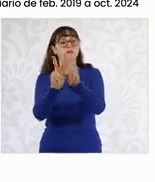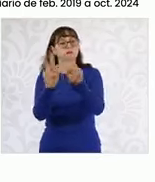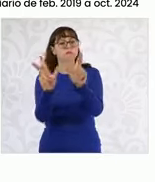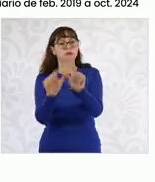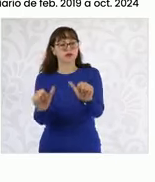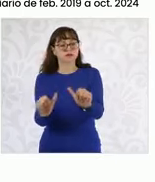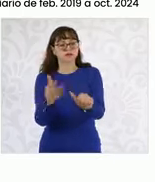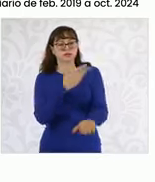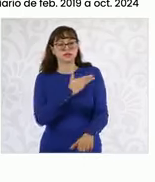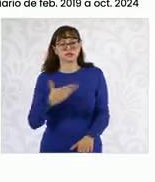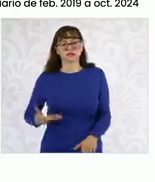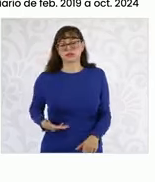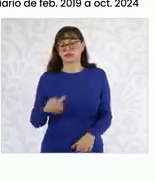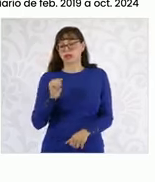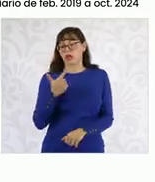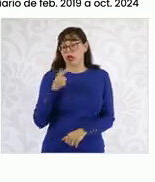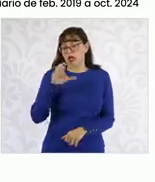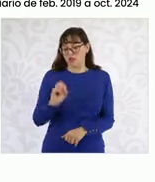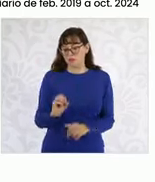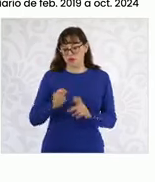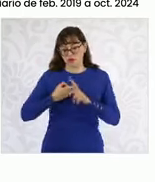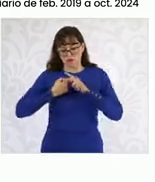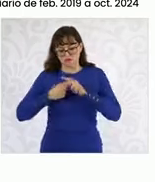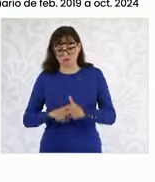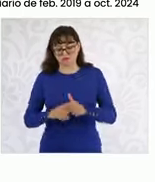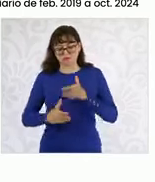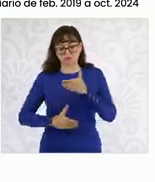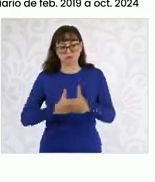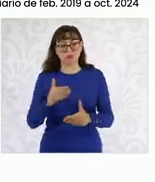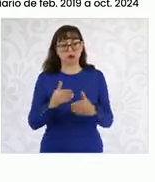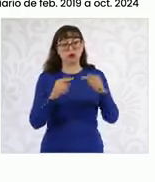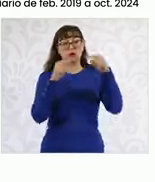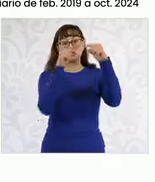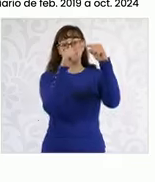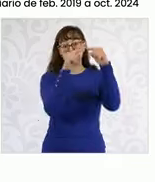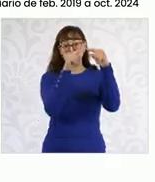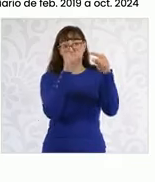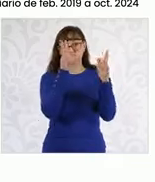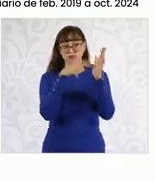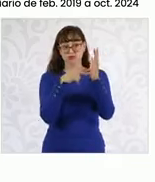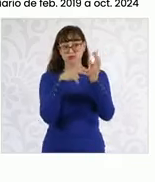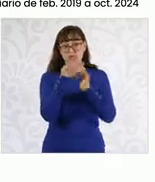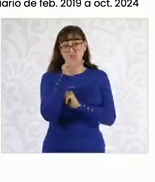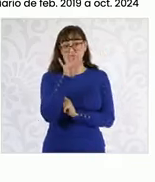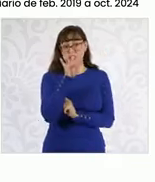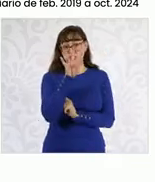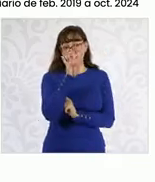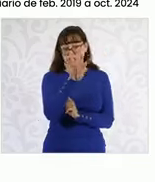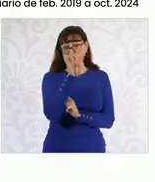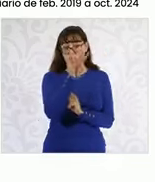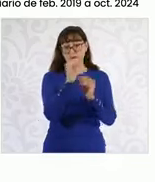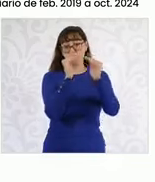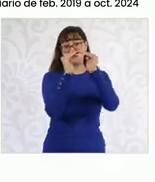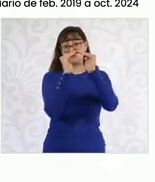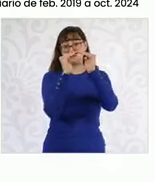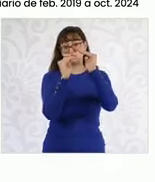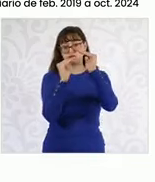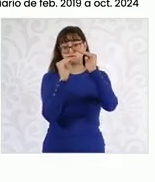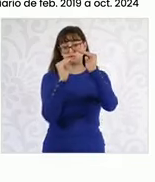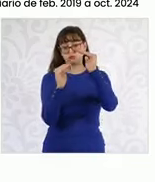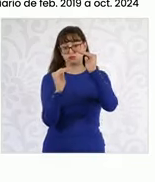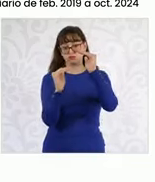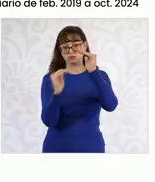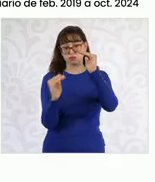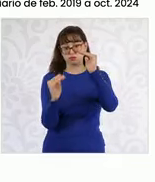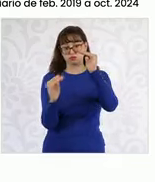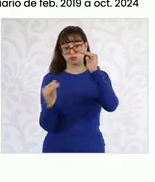presidente López Obrador, esta tendencia comenzó a descender desde la primera mitad de 2019 y se ha